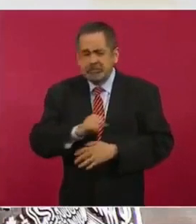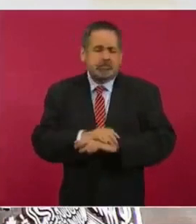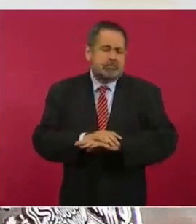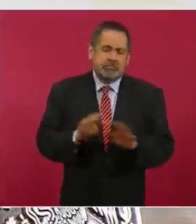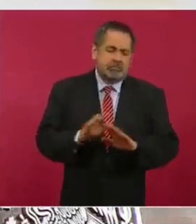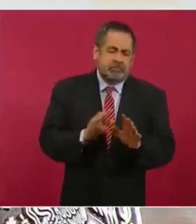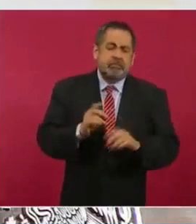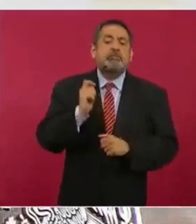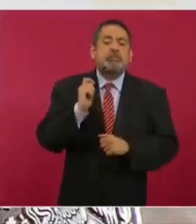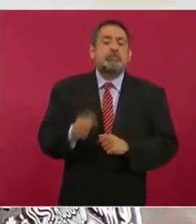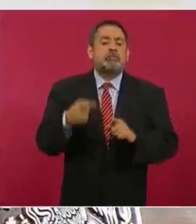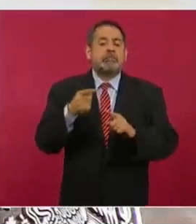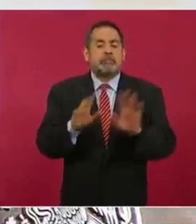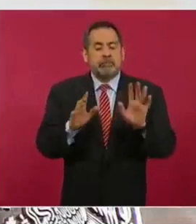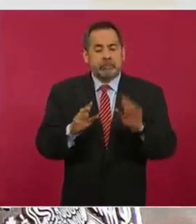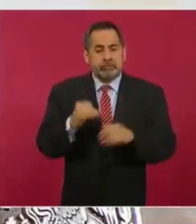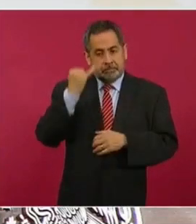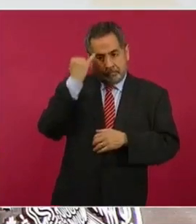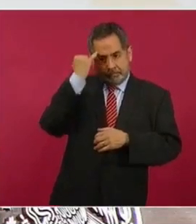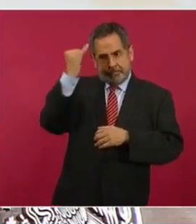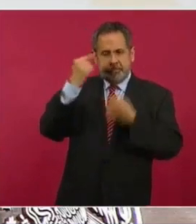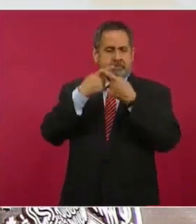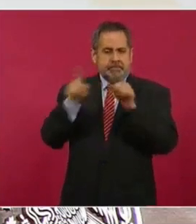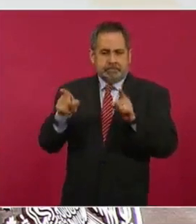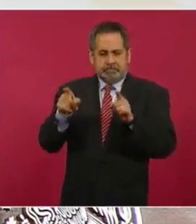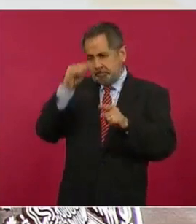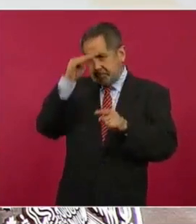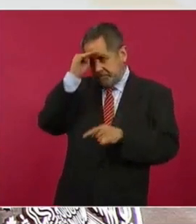Es que son dos concepciones